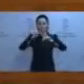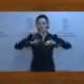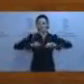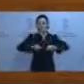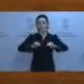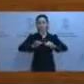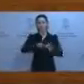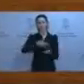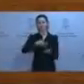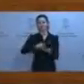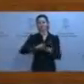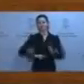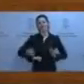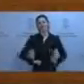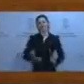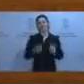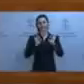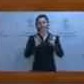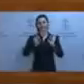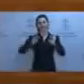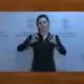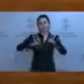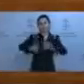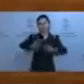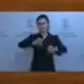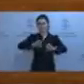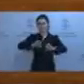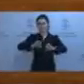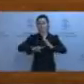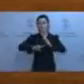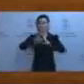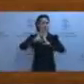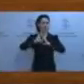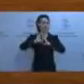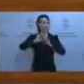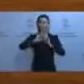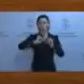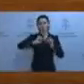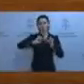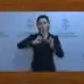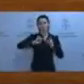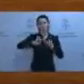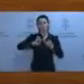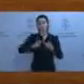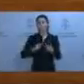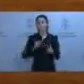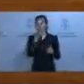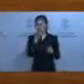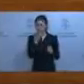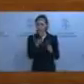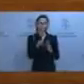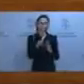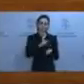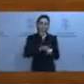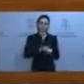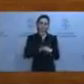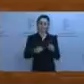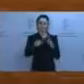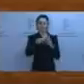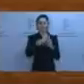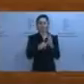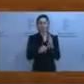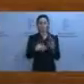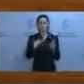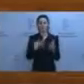una técnica concreta, a una cirugía concreta, específica. Si se reúnen las características, la persona podrá acceder a